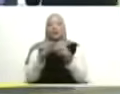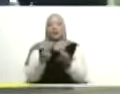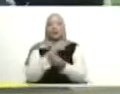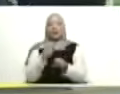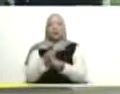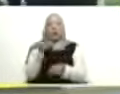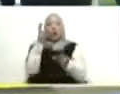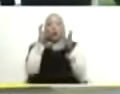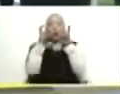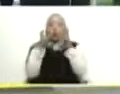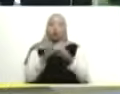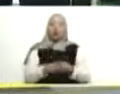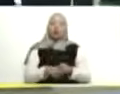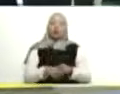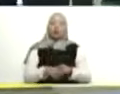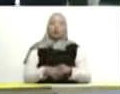escuchar.